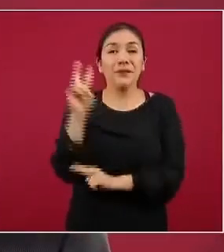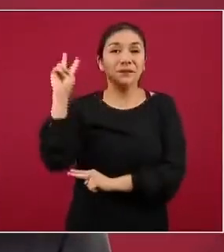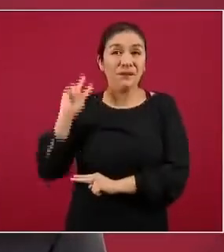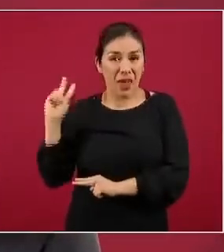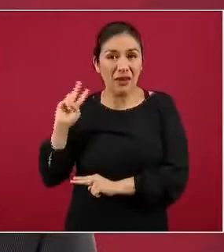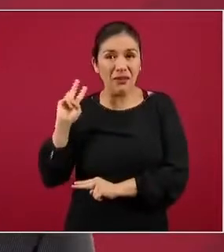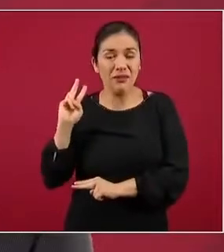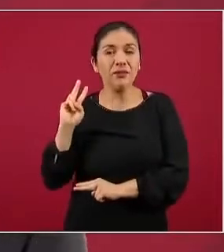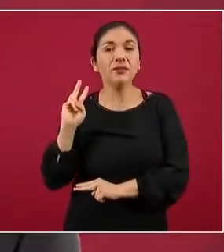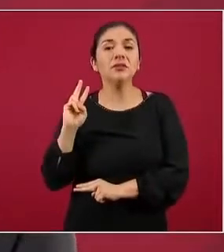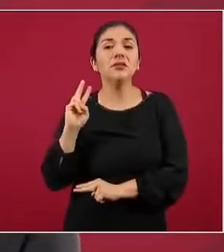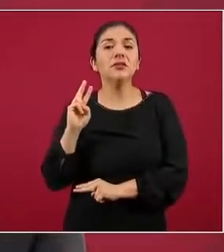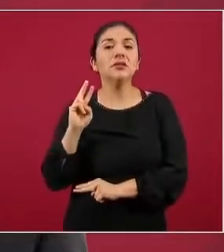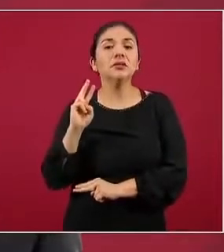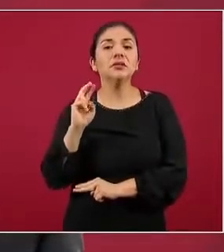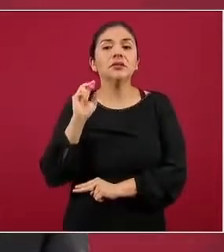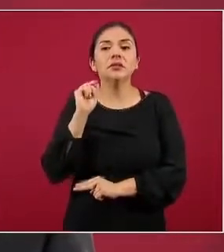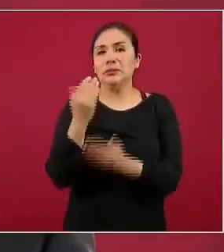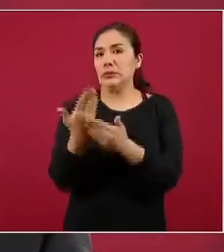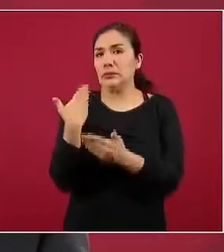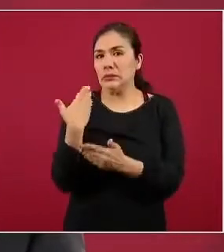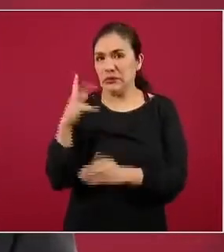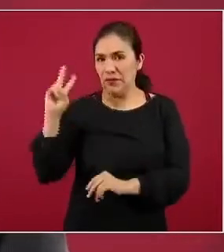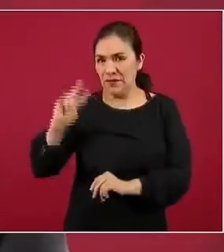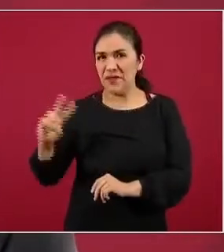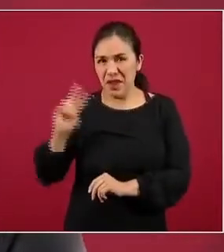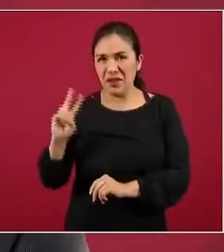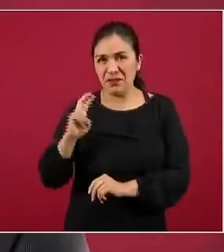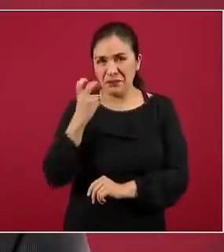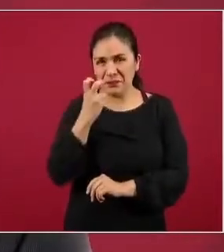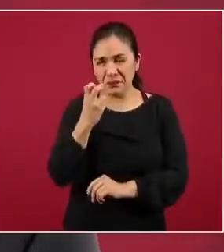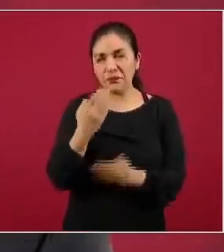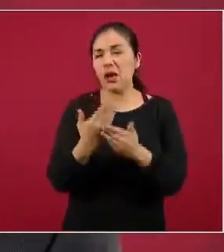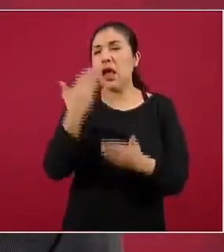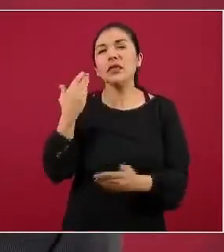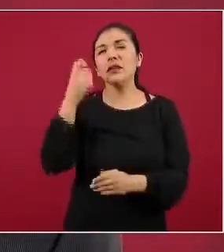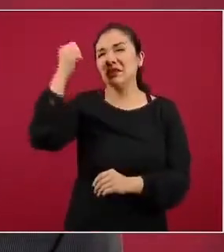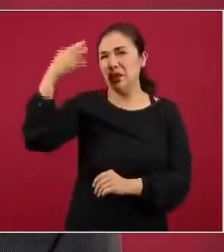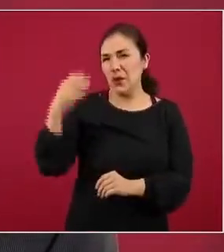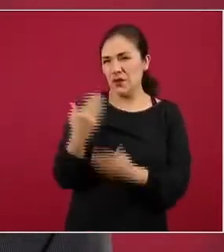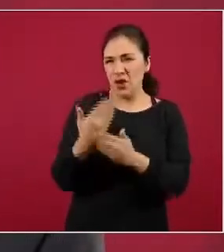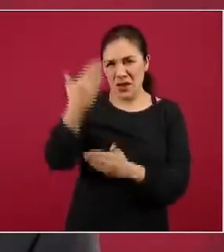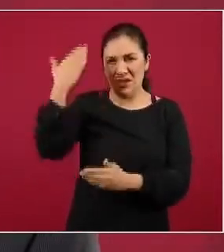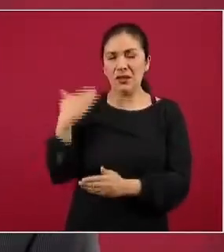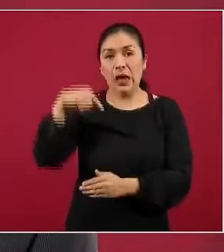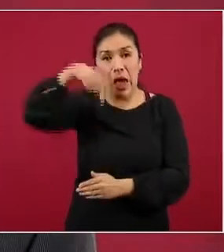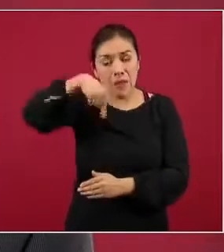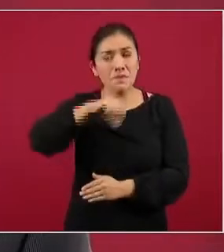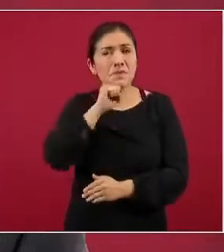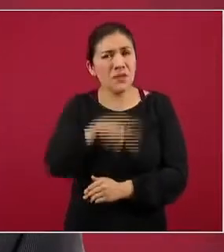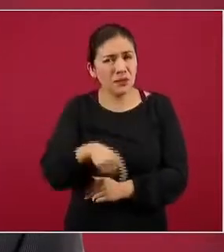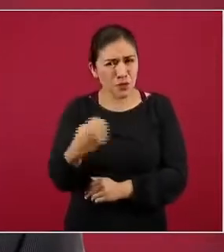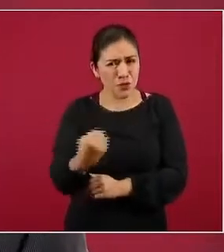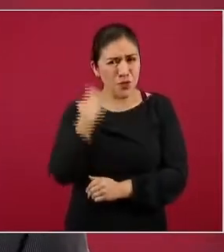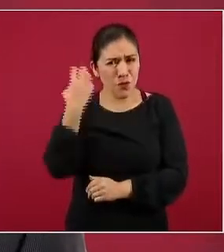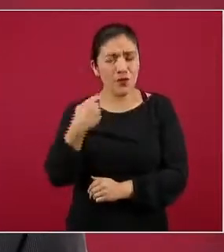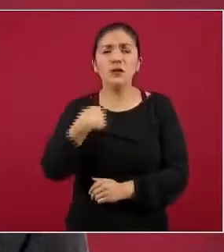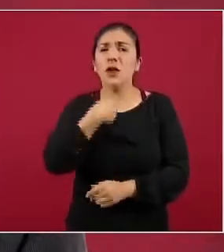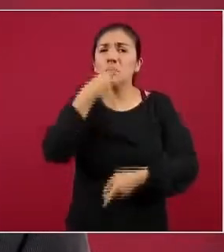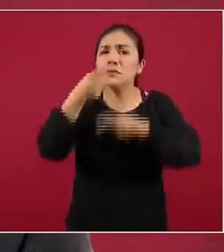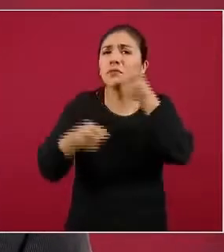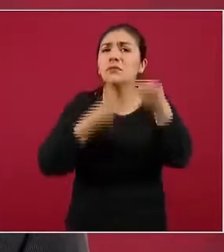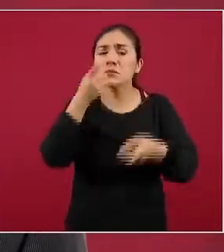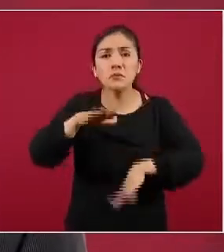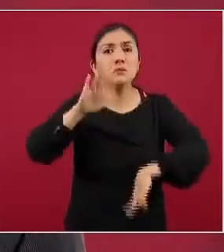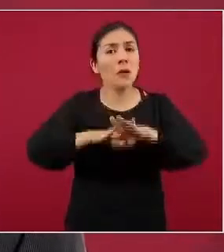viernes inmediato previo a este en que anunciamos el semáforo, aquí en esta conferencia de prensa replicamos con